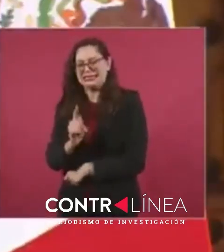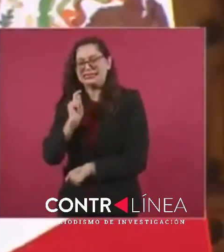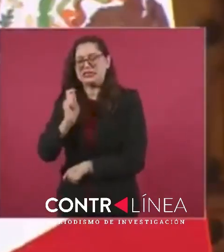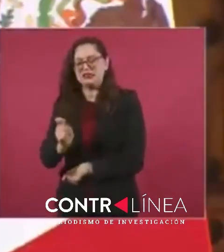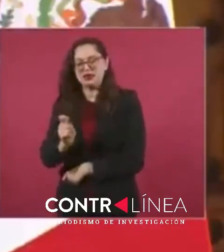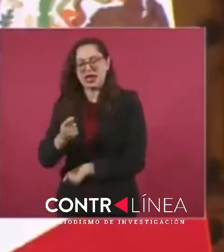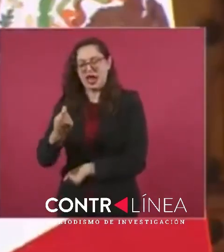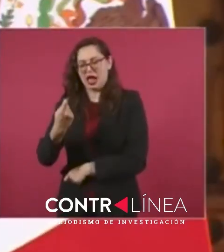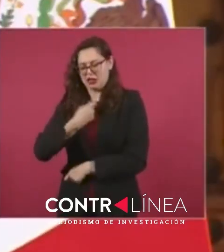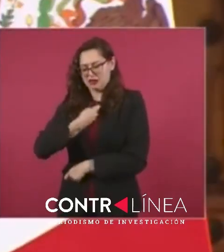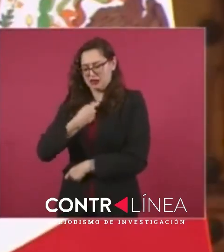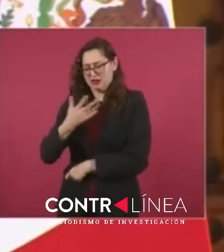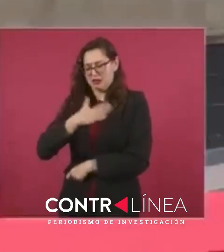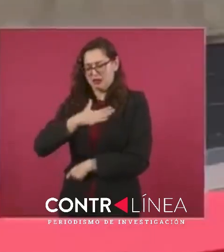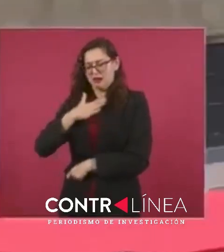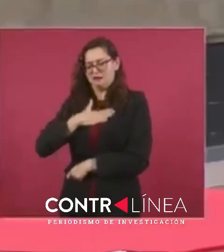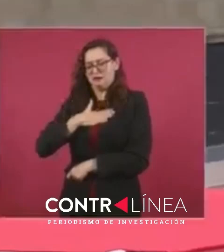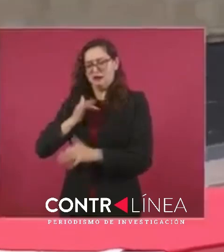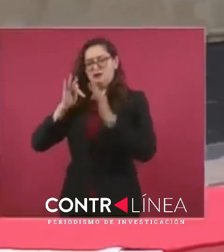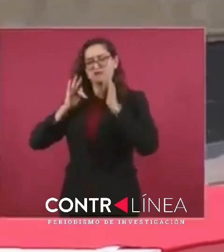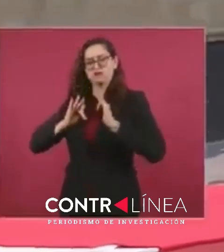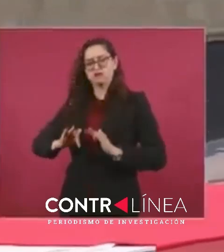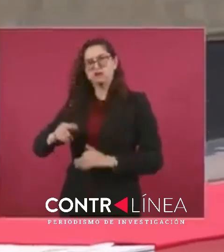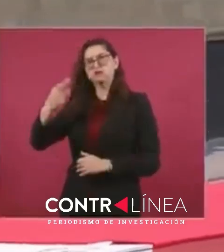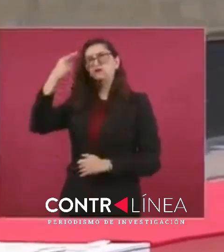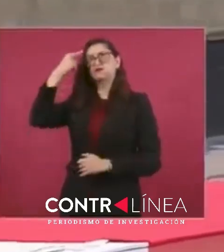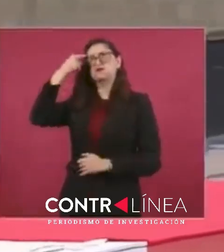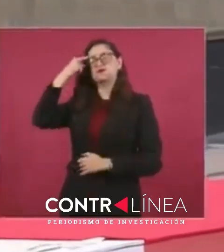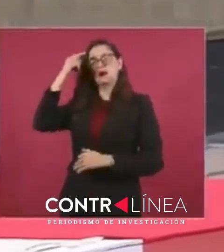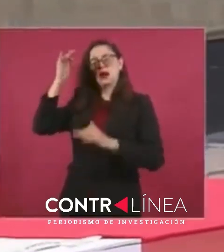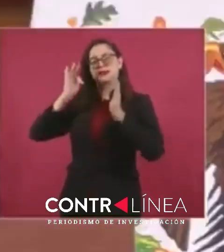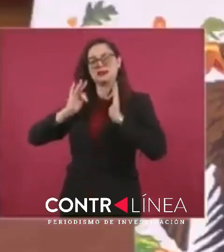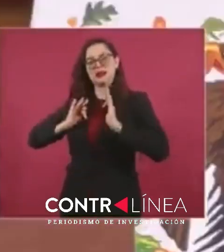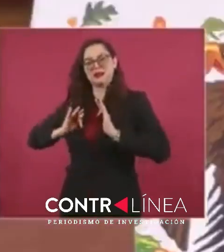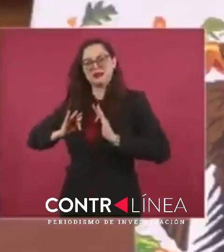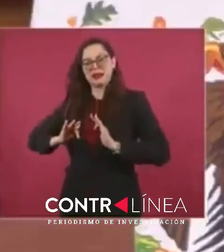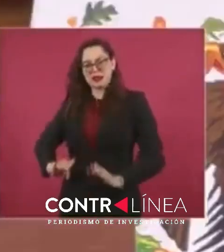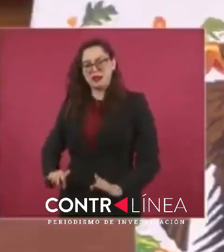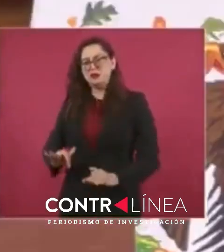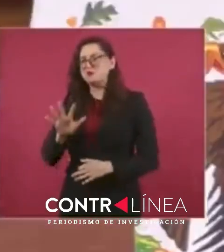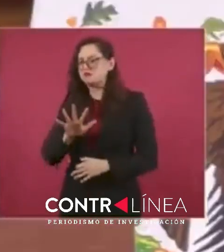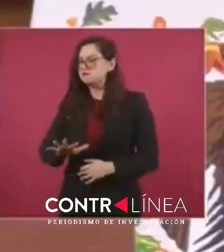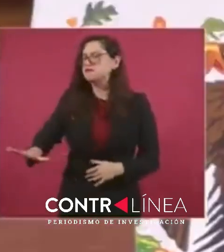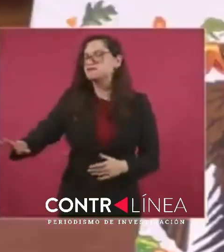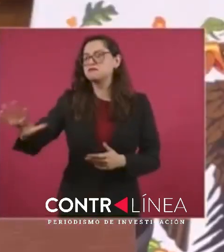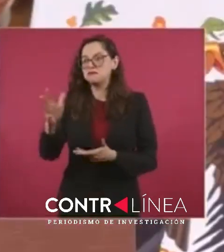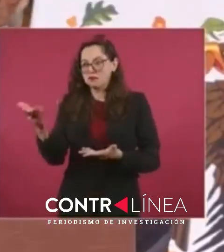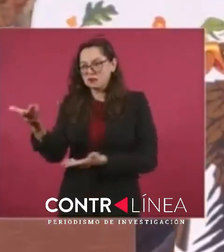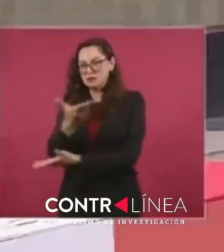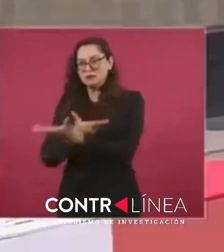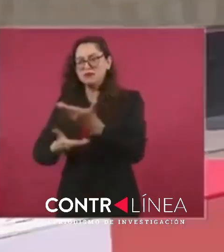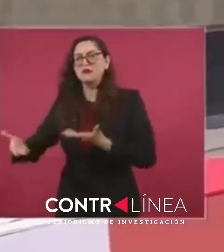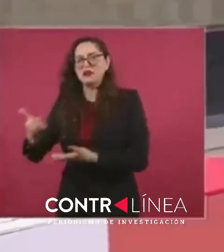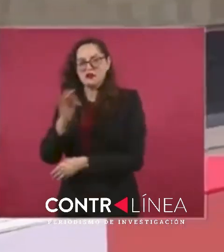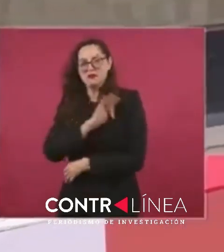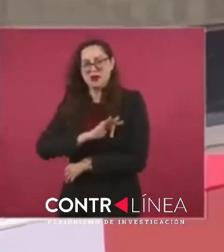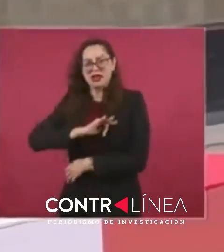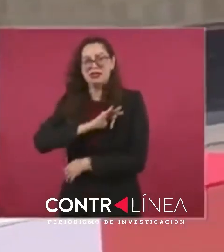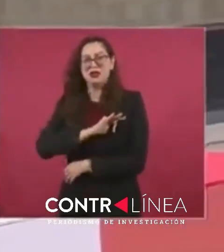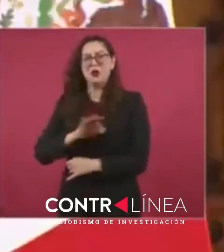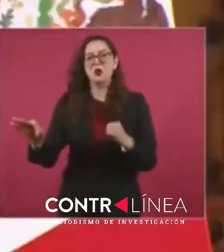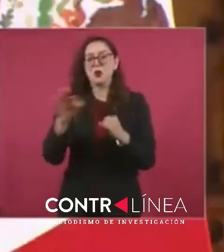uno mismo, con nuestra conciencia y con el prójimo. Por